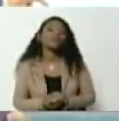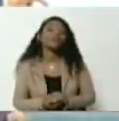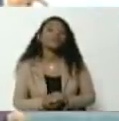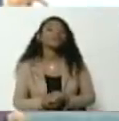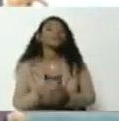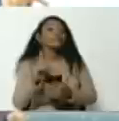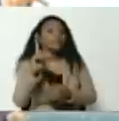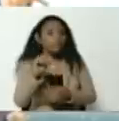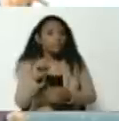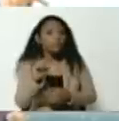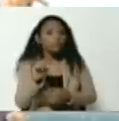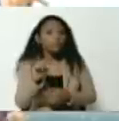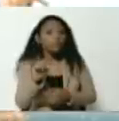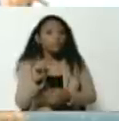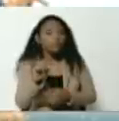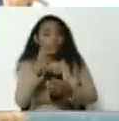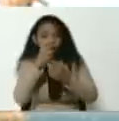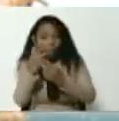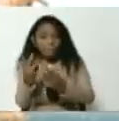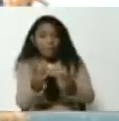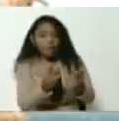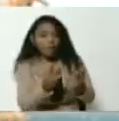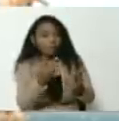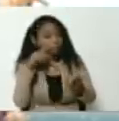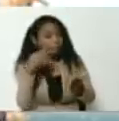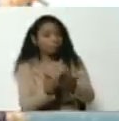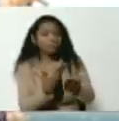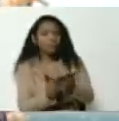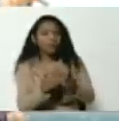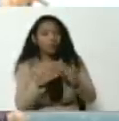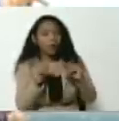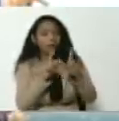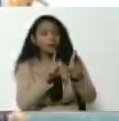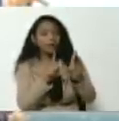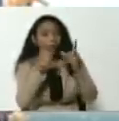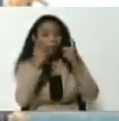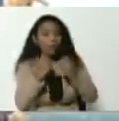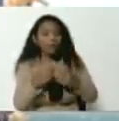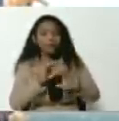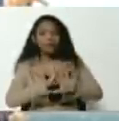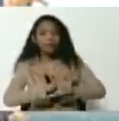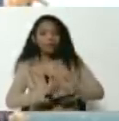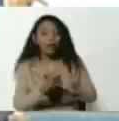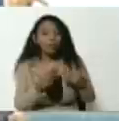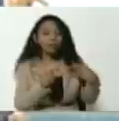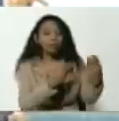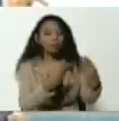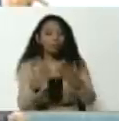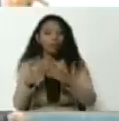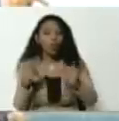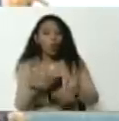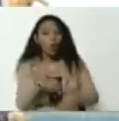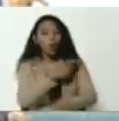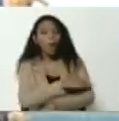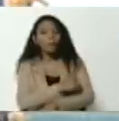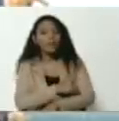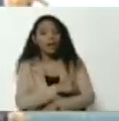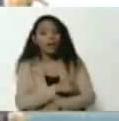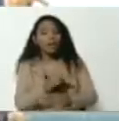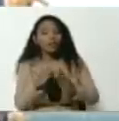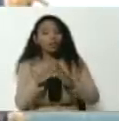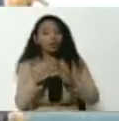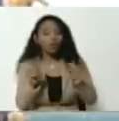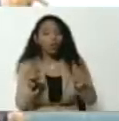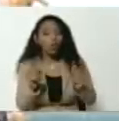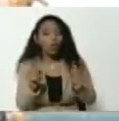incluso le invito a que certifique que todas esas pruebas de antígenos ya fueron distribuidas en todos los hospitales Centinela y en